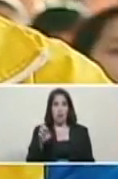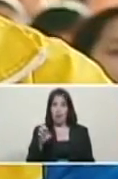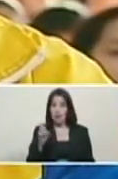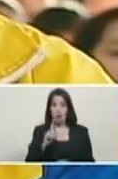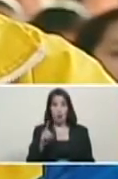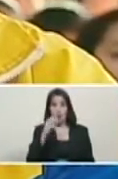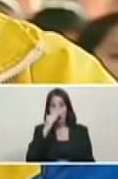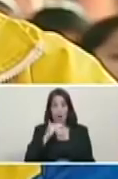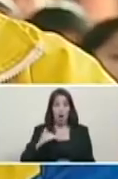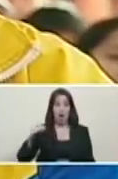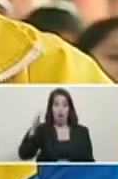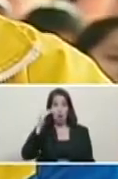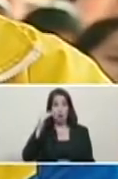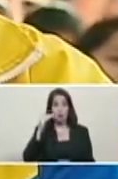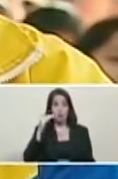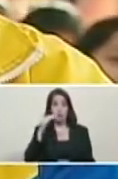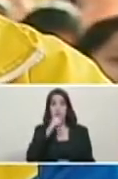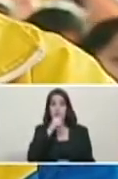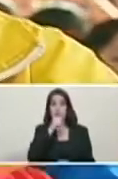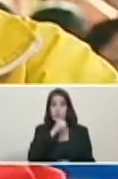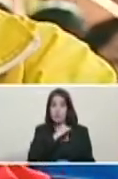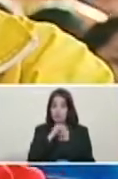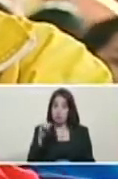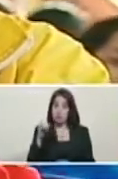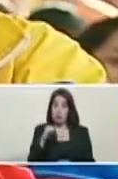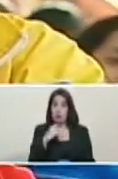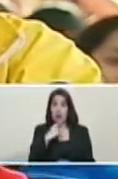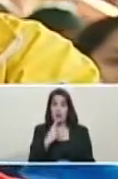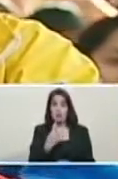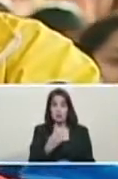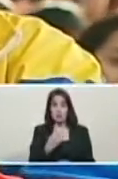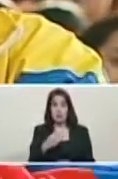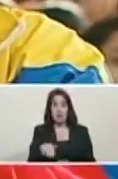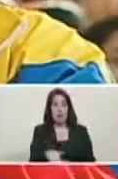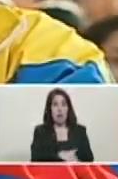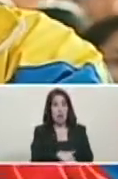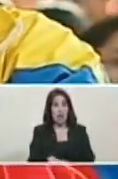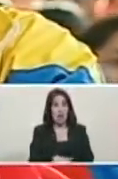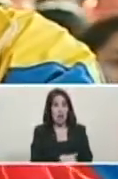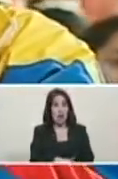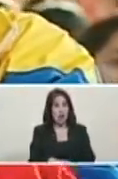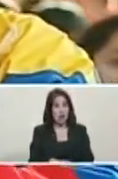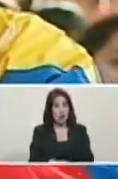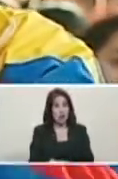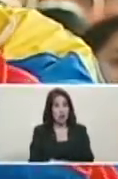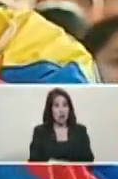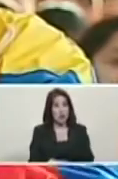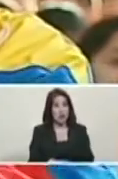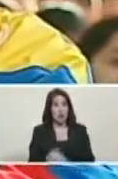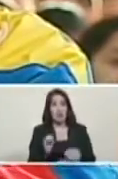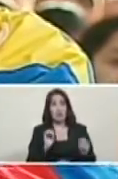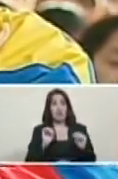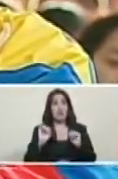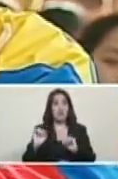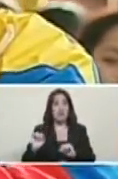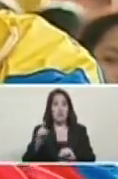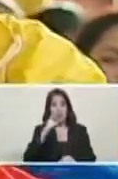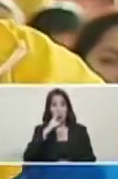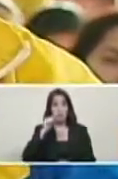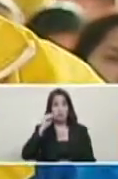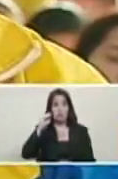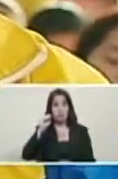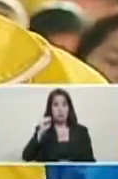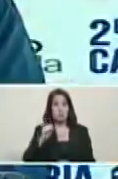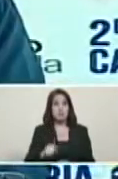mayores. Adultos mayores. Sí, señor. Y en la calle... Adulta. Y en la calle defendiendo a Nicolás.